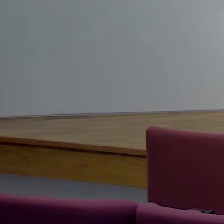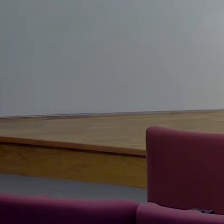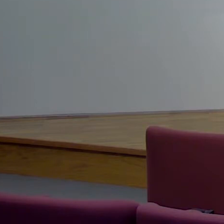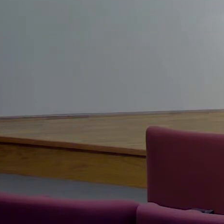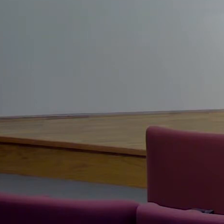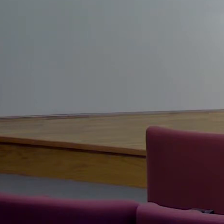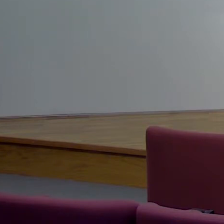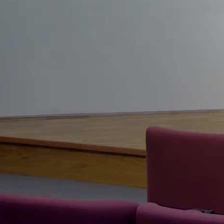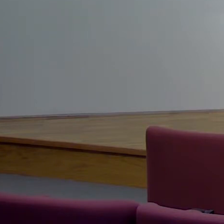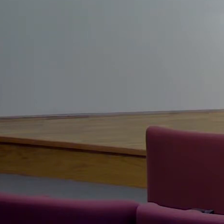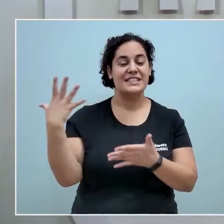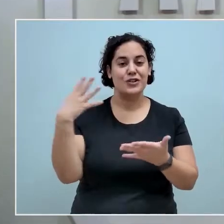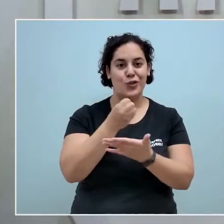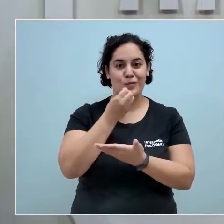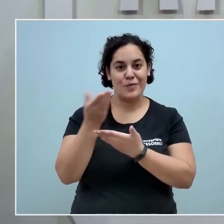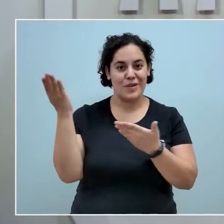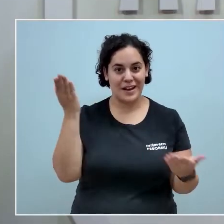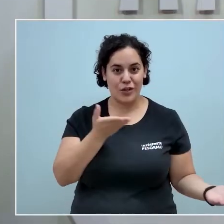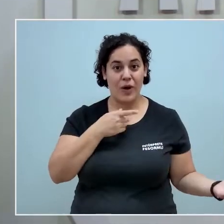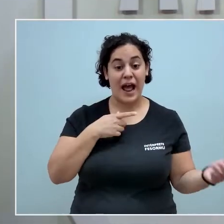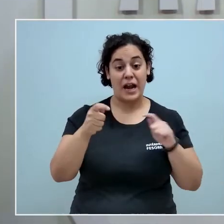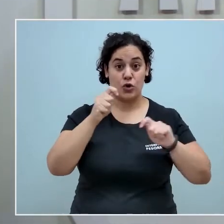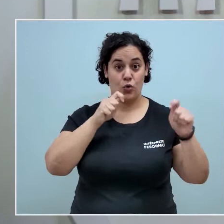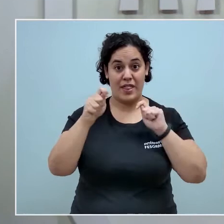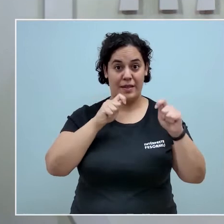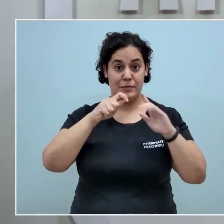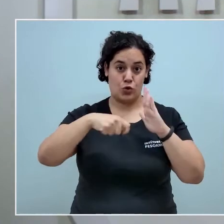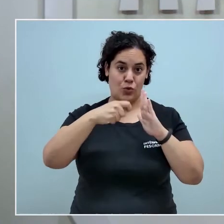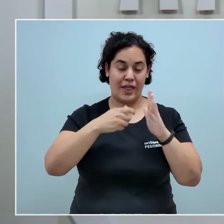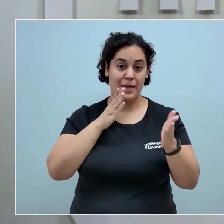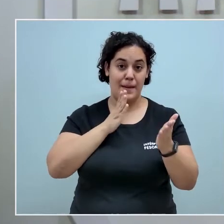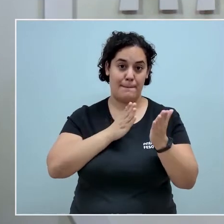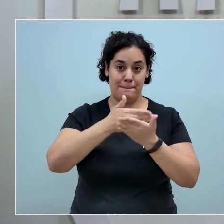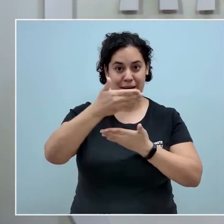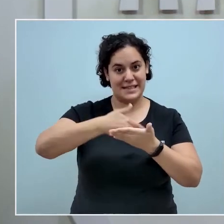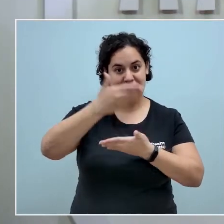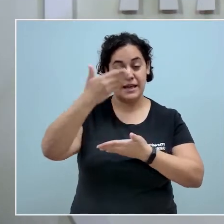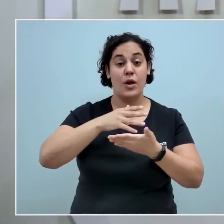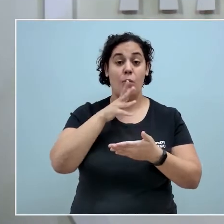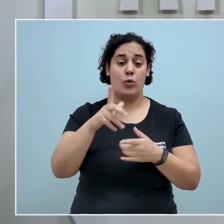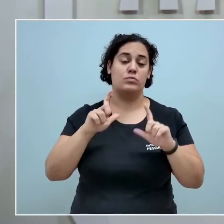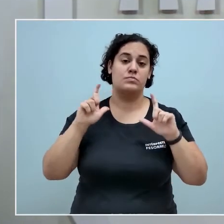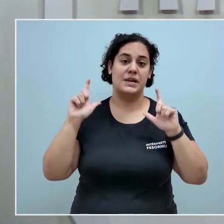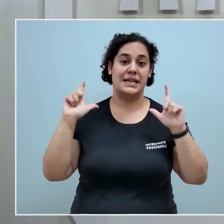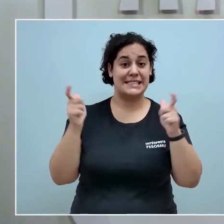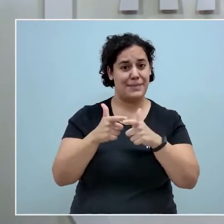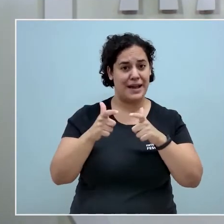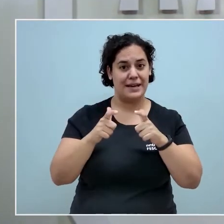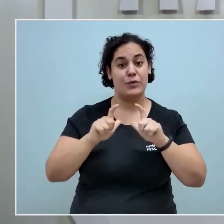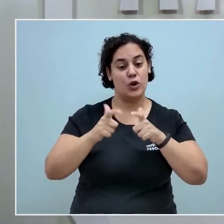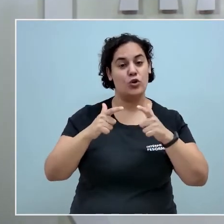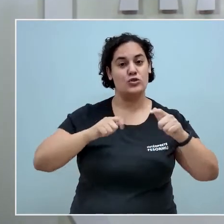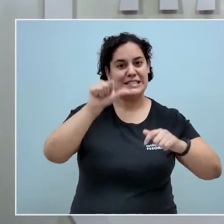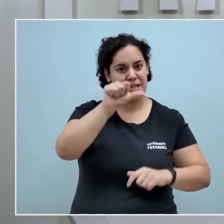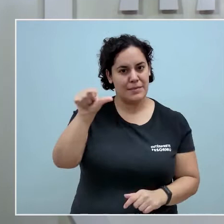Bueno, buenos días a todos y bienvenidos a esta rueda de prensa posterior a la celebración de la reunión semanal del Consejo de Gobierno